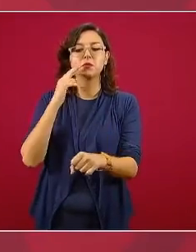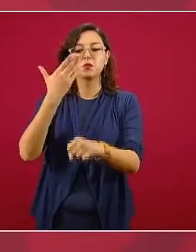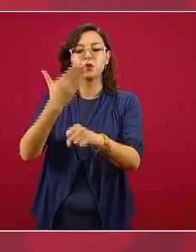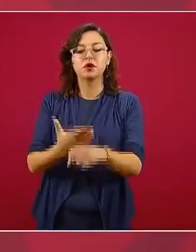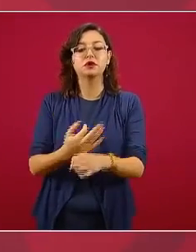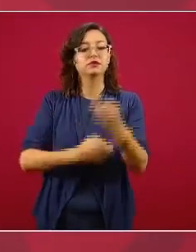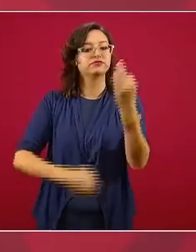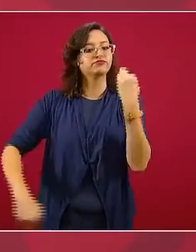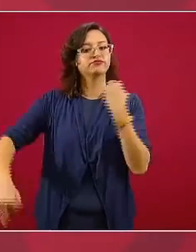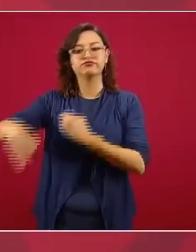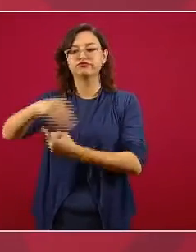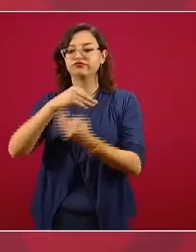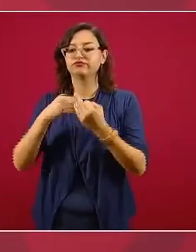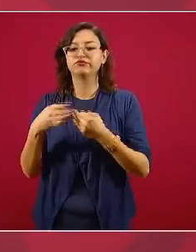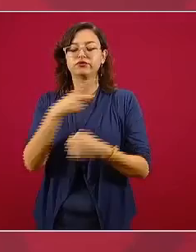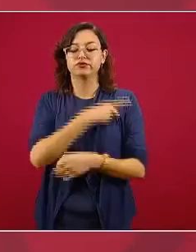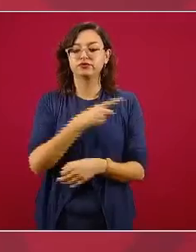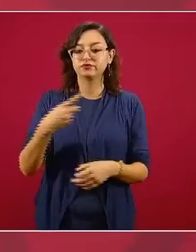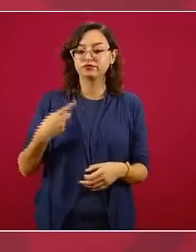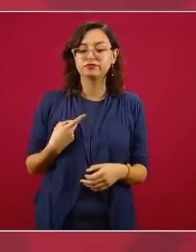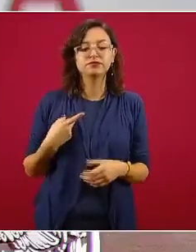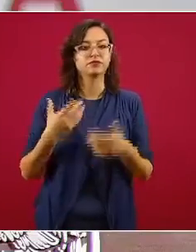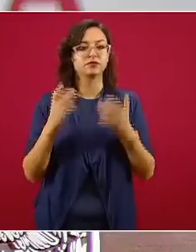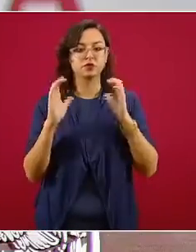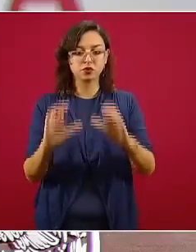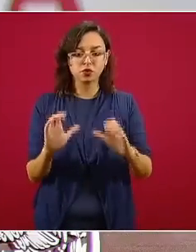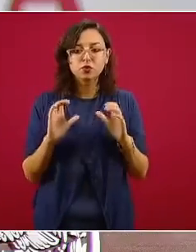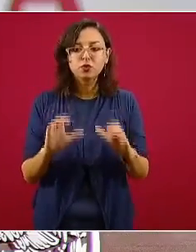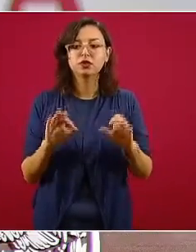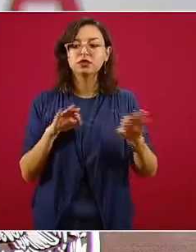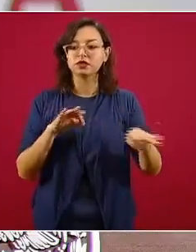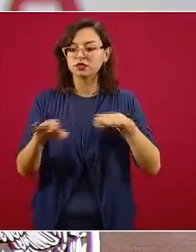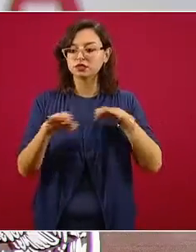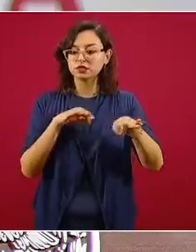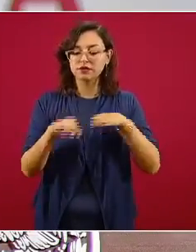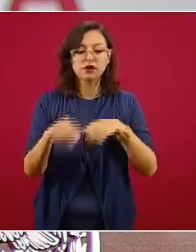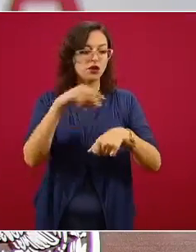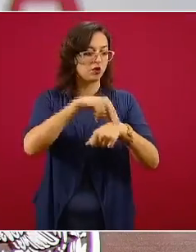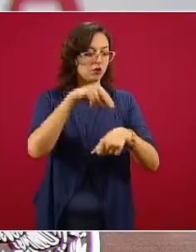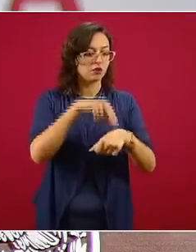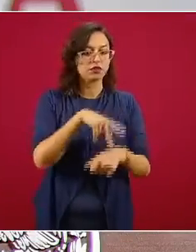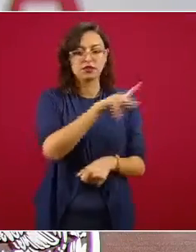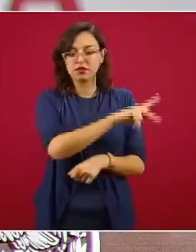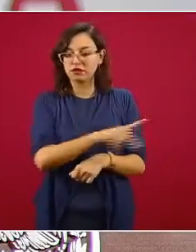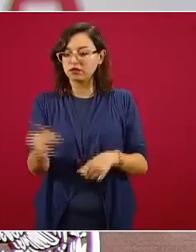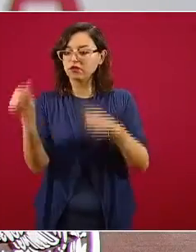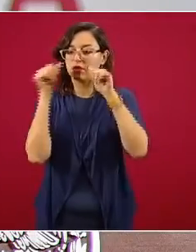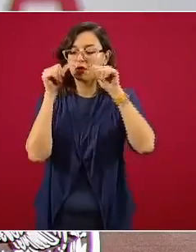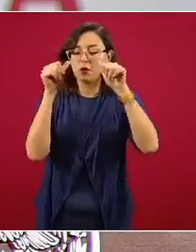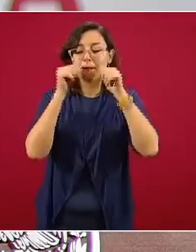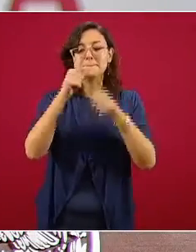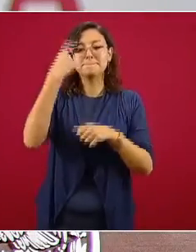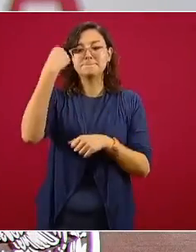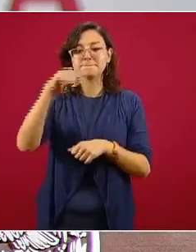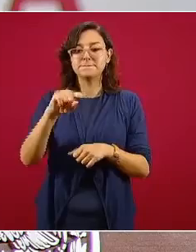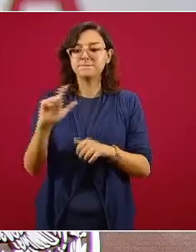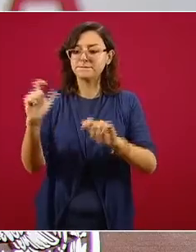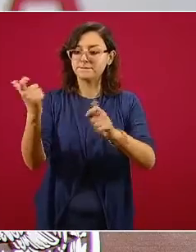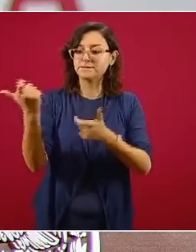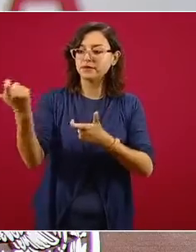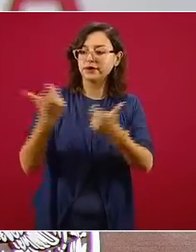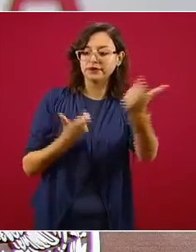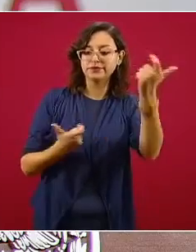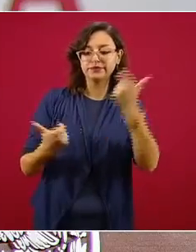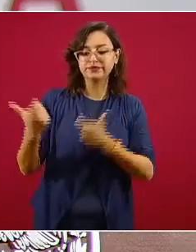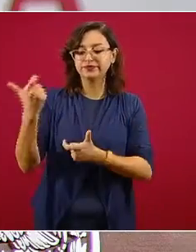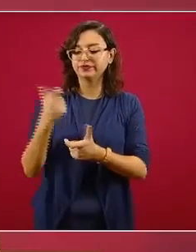todos nos toca velar por las fuentes de empleo y la cobertura médica para proteger los ingresos y la salud